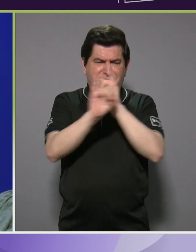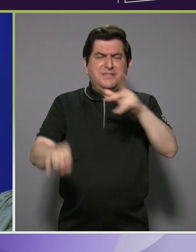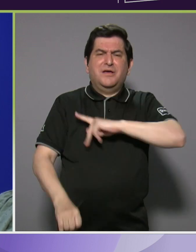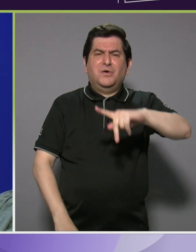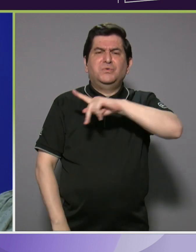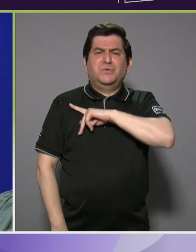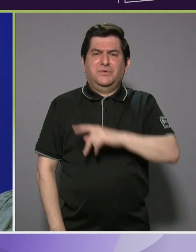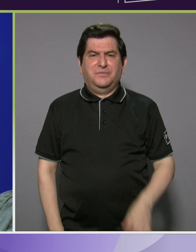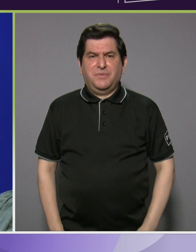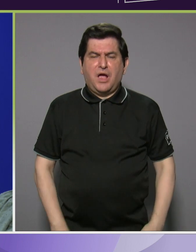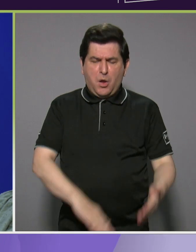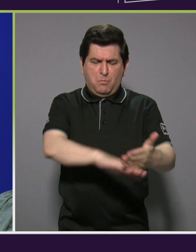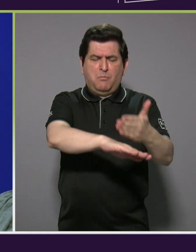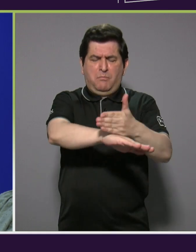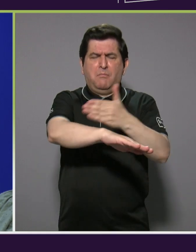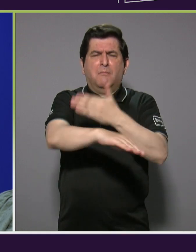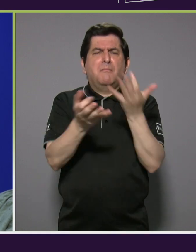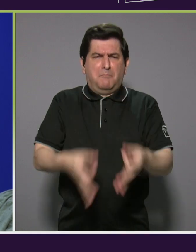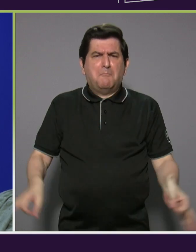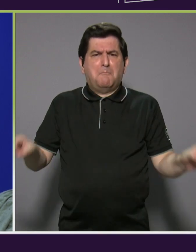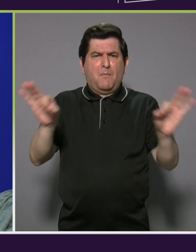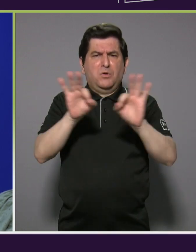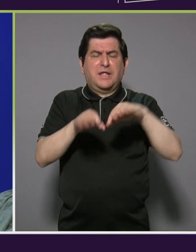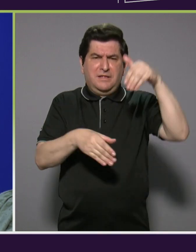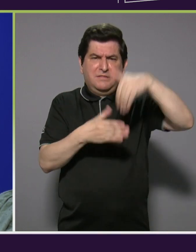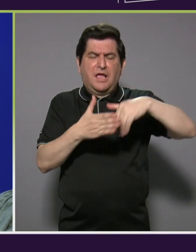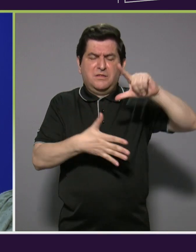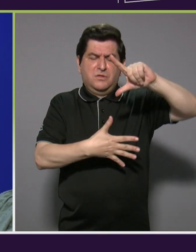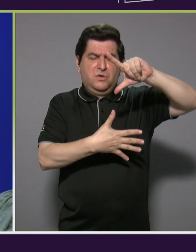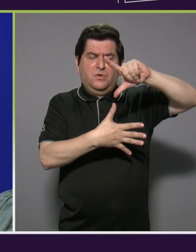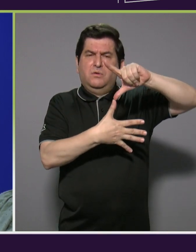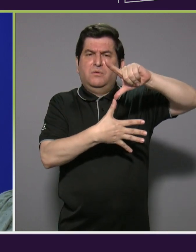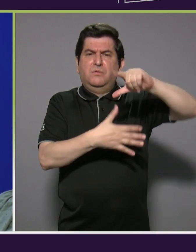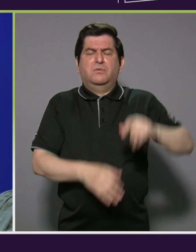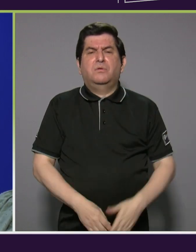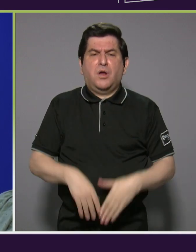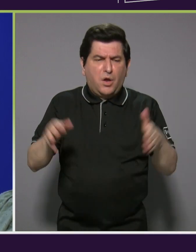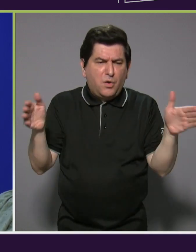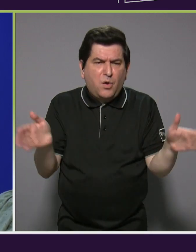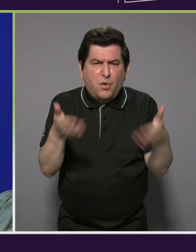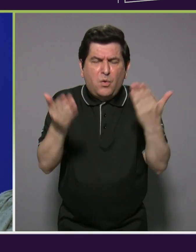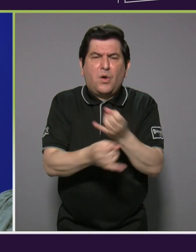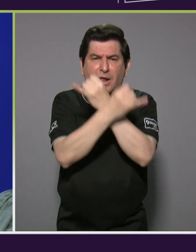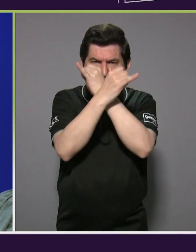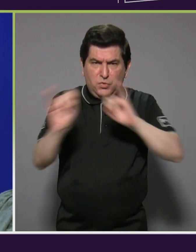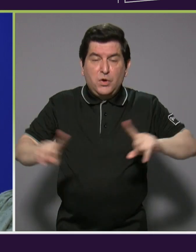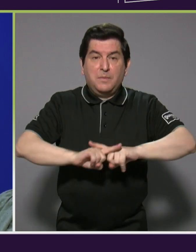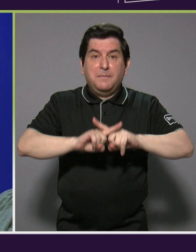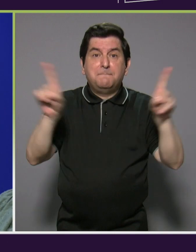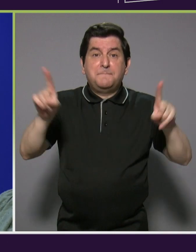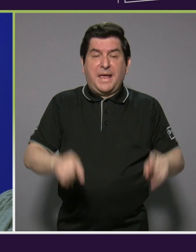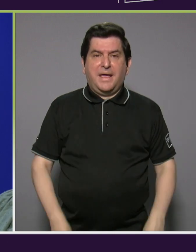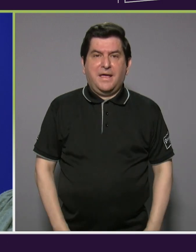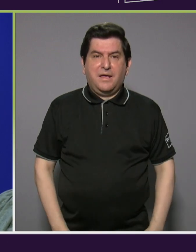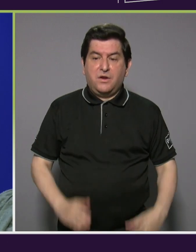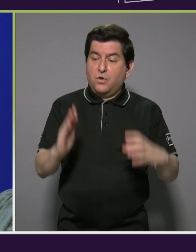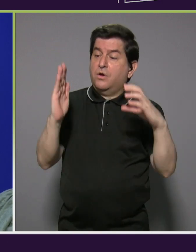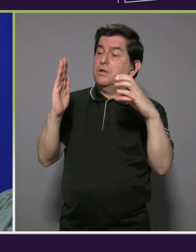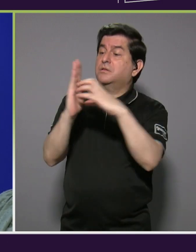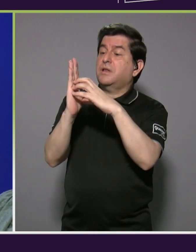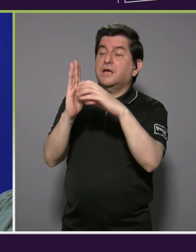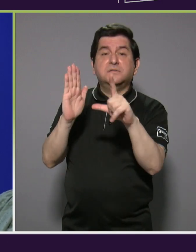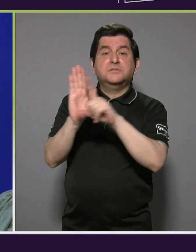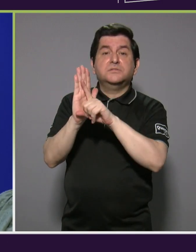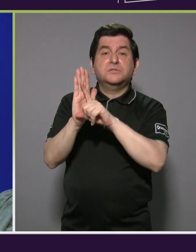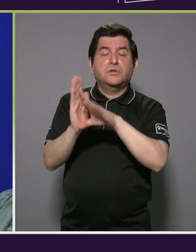personal. Hemos hecho avances importantes dentro de América Latina en la promoción de la autonomía. Pero cuando vemos el texto de la ley y